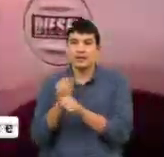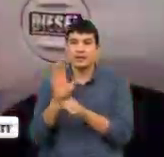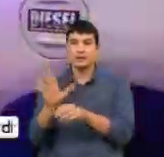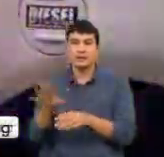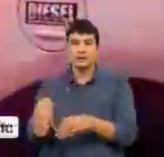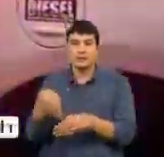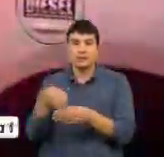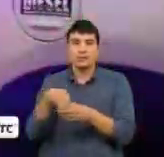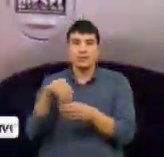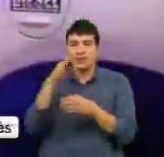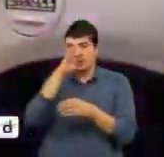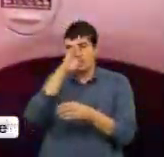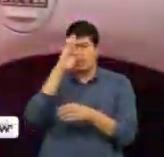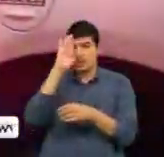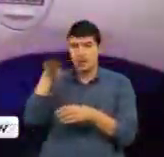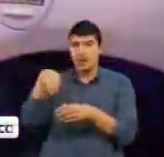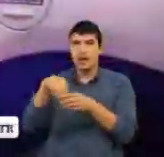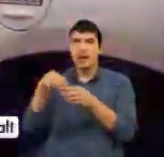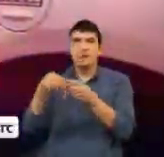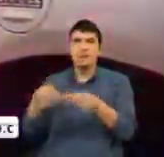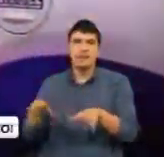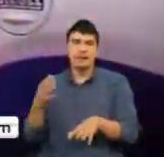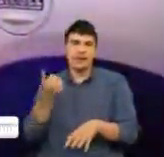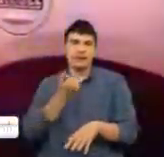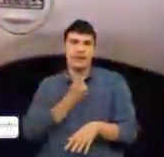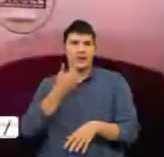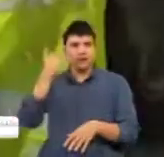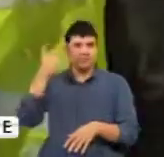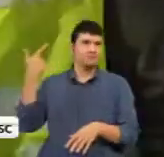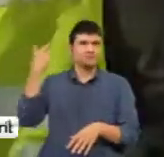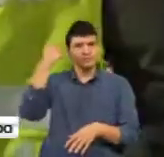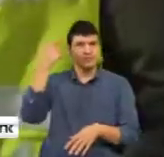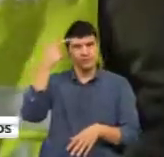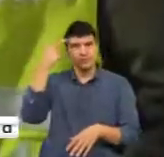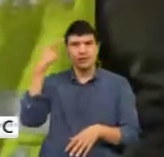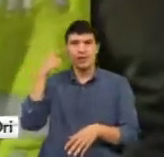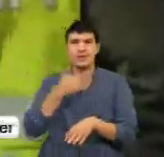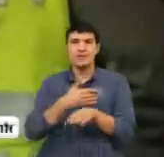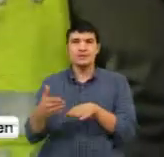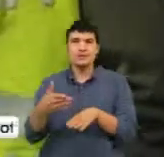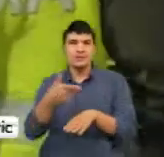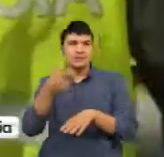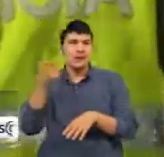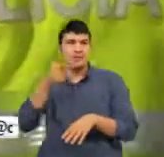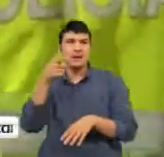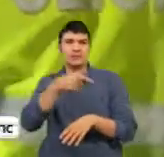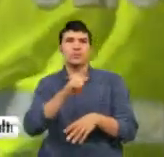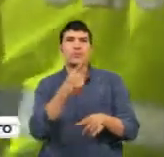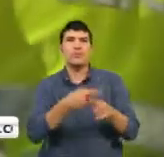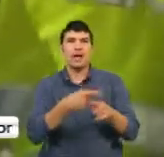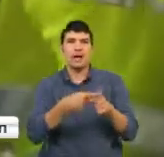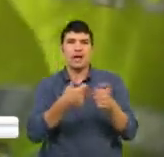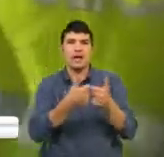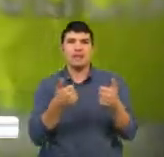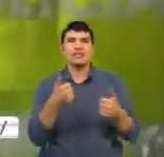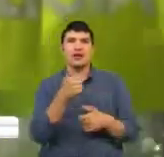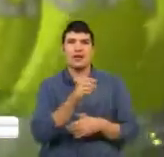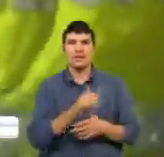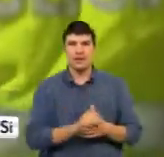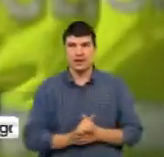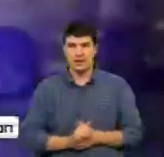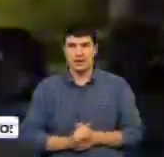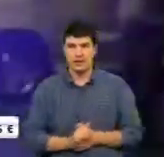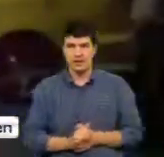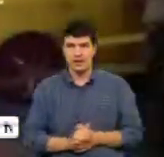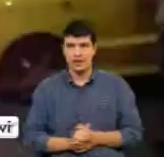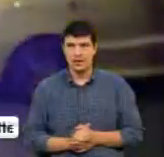de Charalá, fue identificado el hombre que perdiera la vida tras propinarse un disparo en la cabeza luego de agredir con la misma arma a quien fuese por algún tiempo su